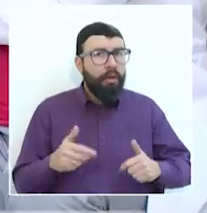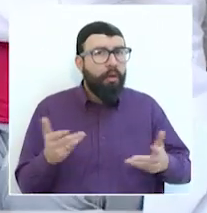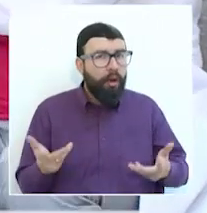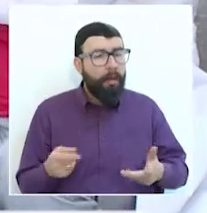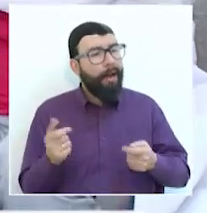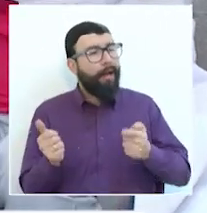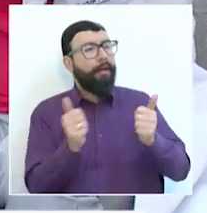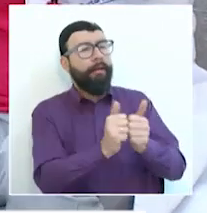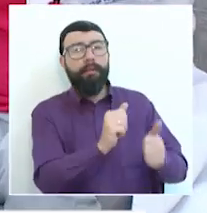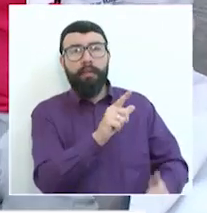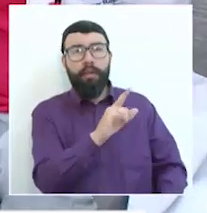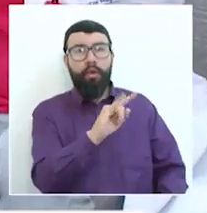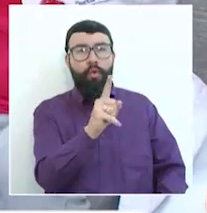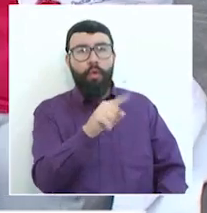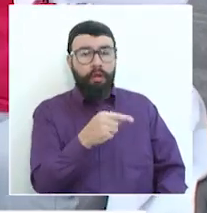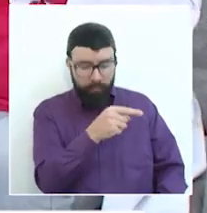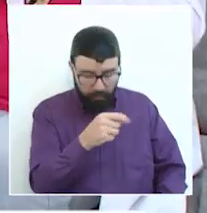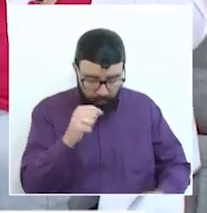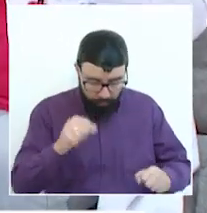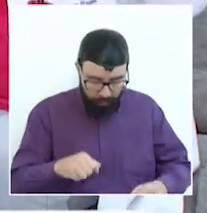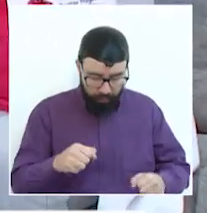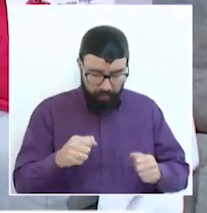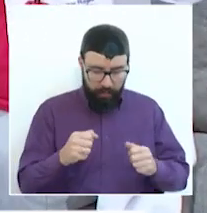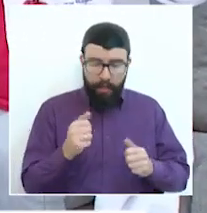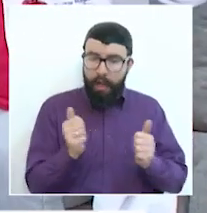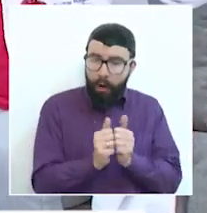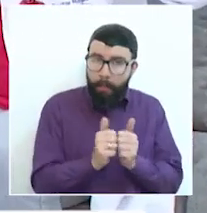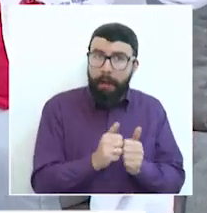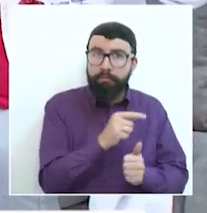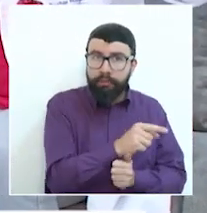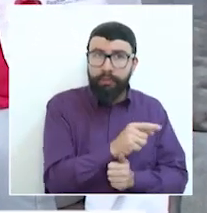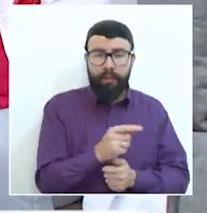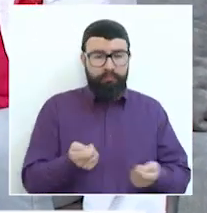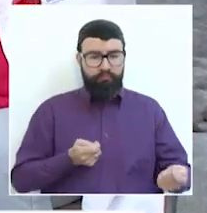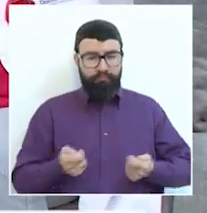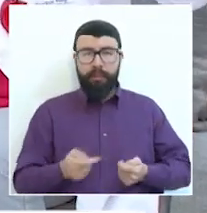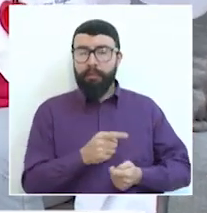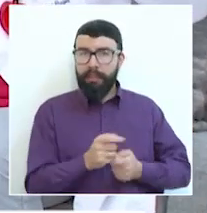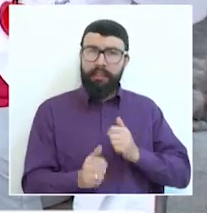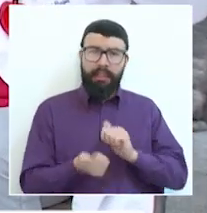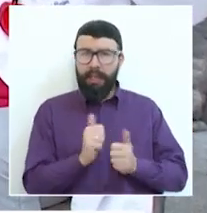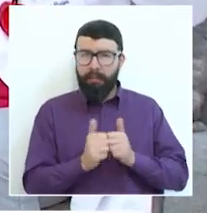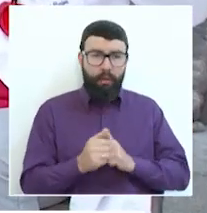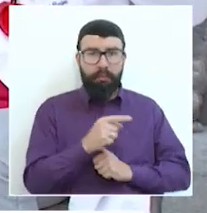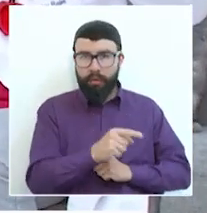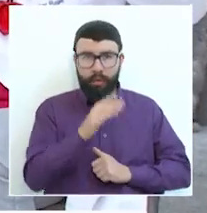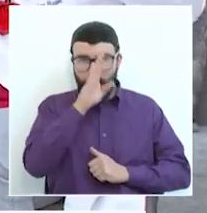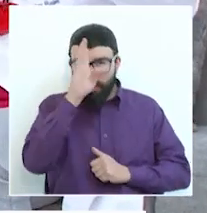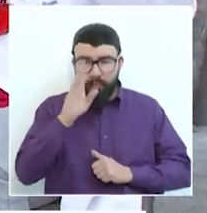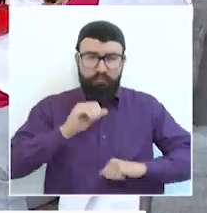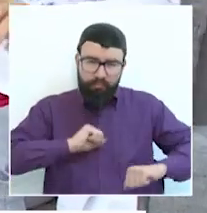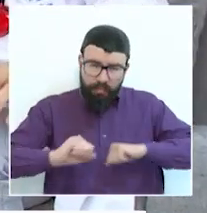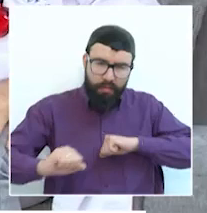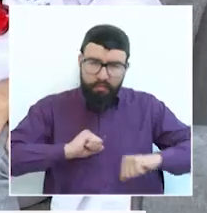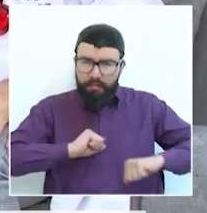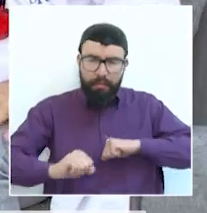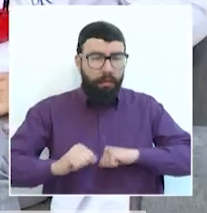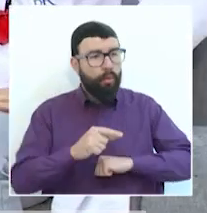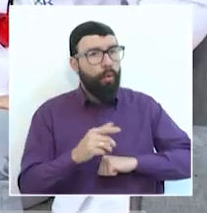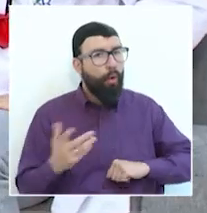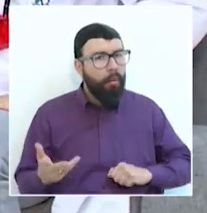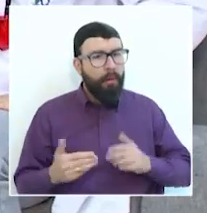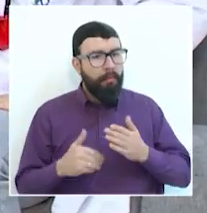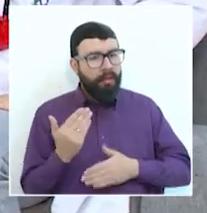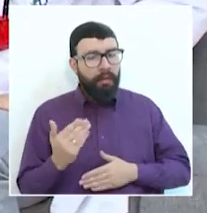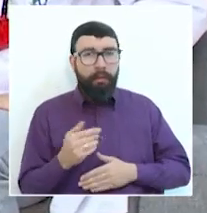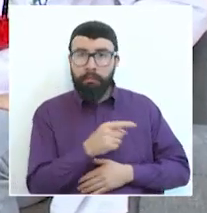Luis uno pueda definir un acompañamiento terapéutico desde el deporte, que es lo que llamamos rutina. ¿Cómo puede empezar? ¿Será